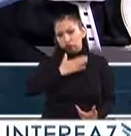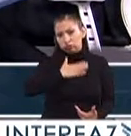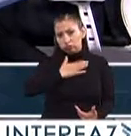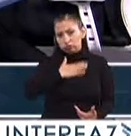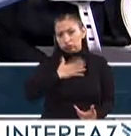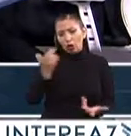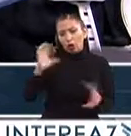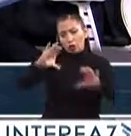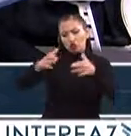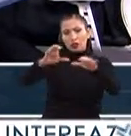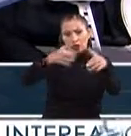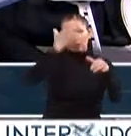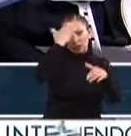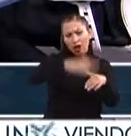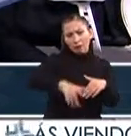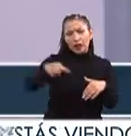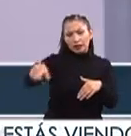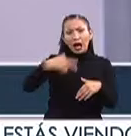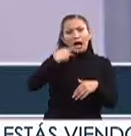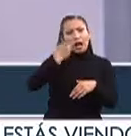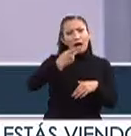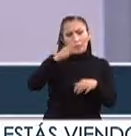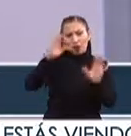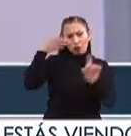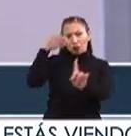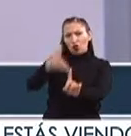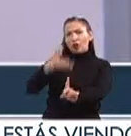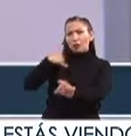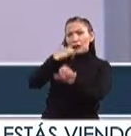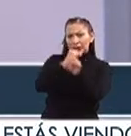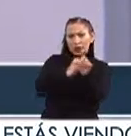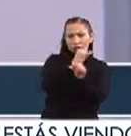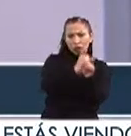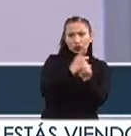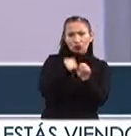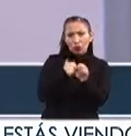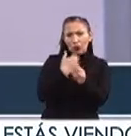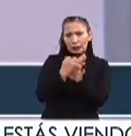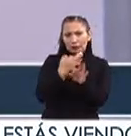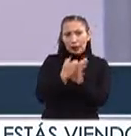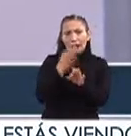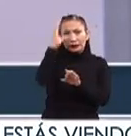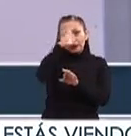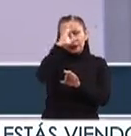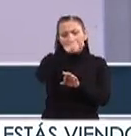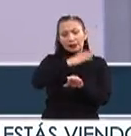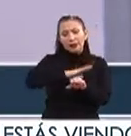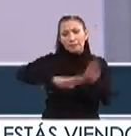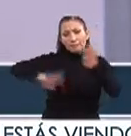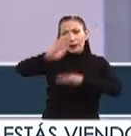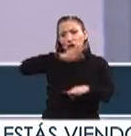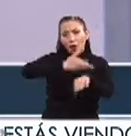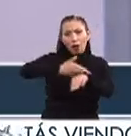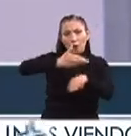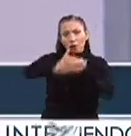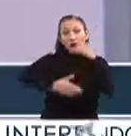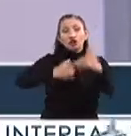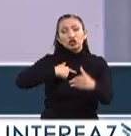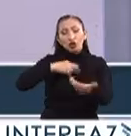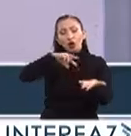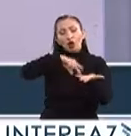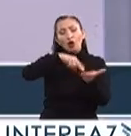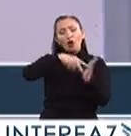como sabrán las comunidades, ya hablando de la línea de investigación a la que estoy, ciencias en bioprocesos, soy ingeniero